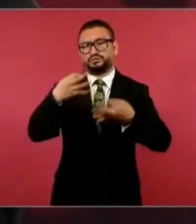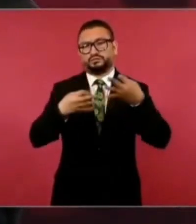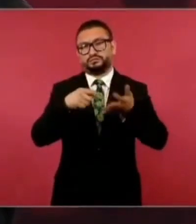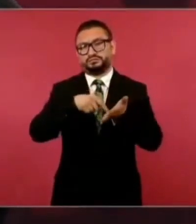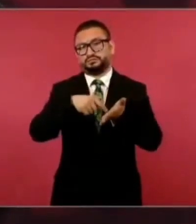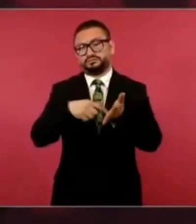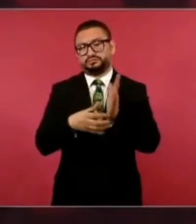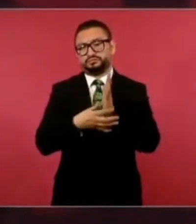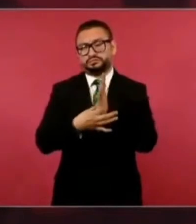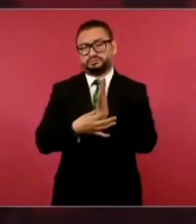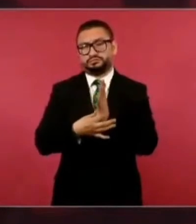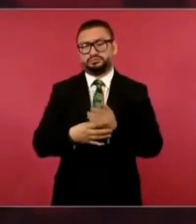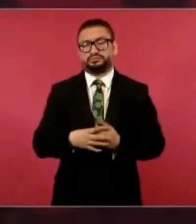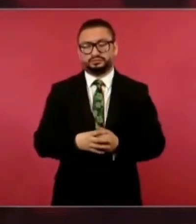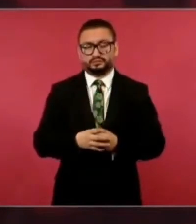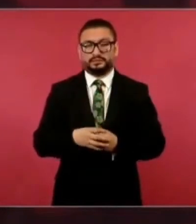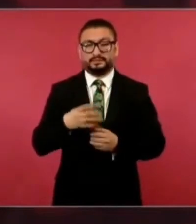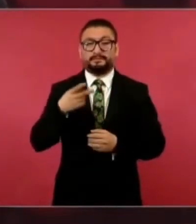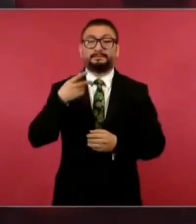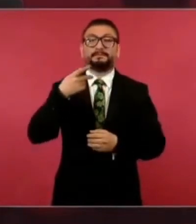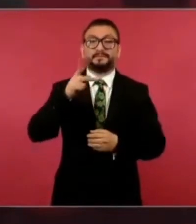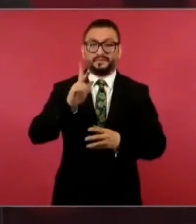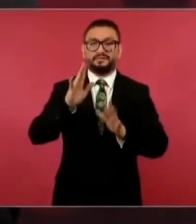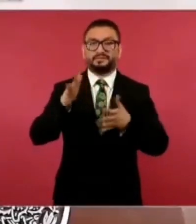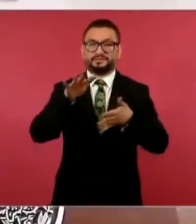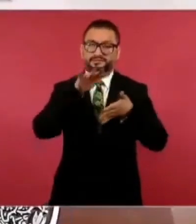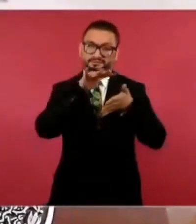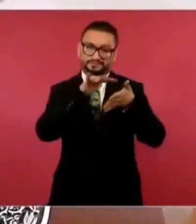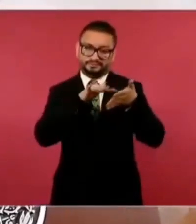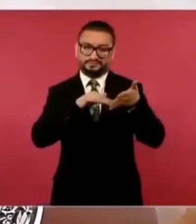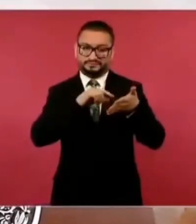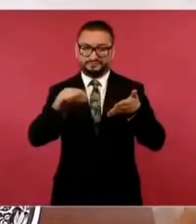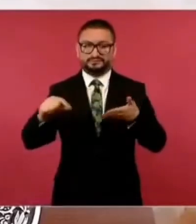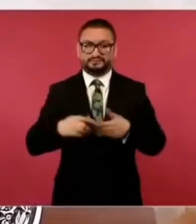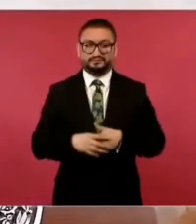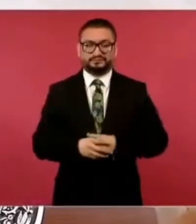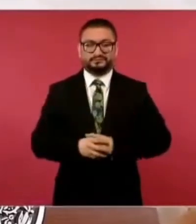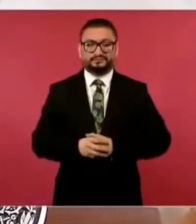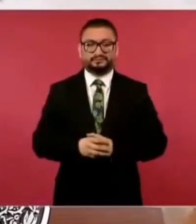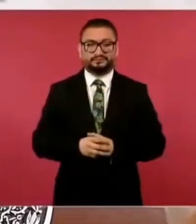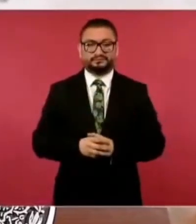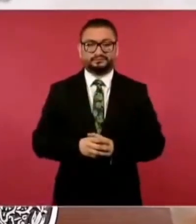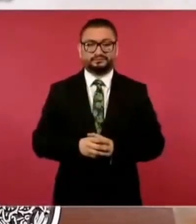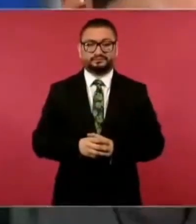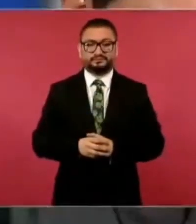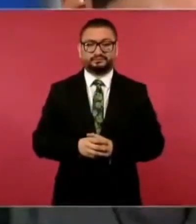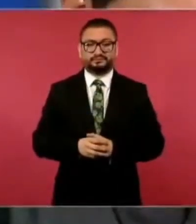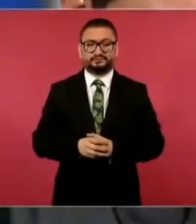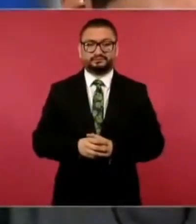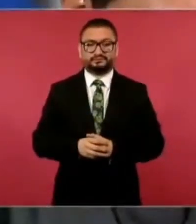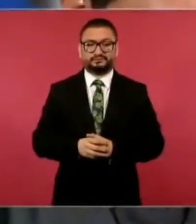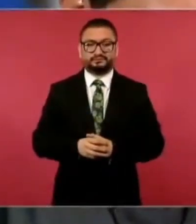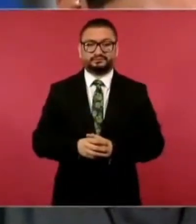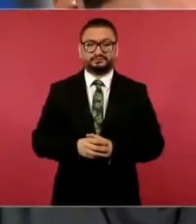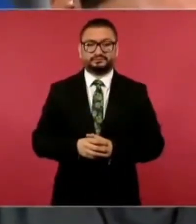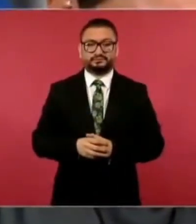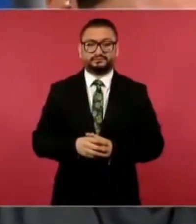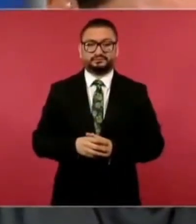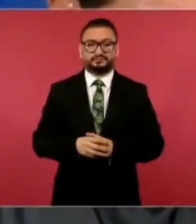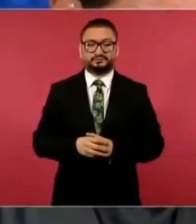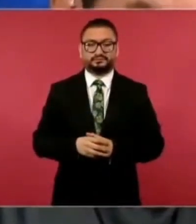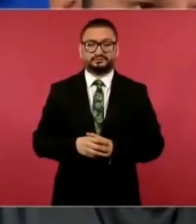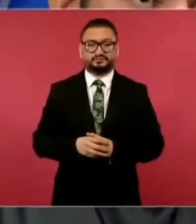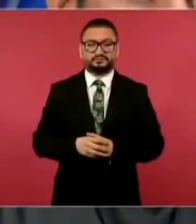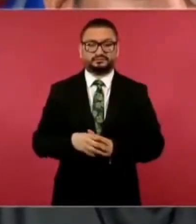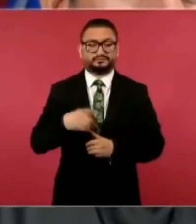pero ya les leí. Es que en el documento que usted presentó se lee que él argumentó que habría